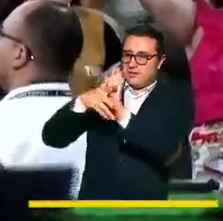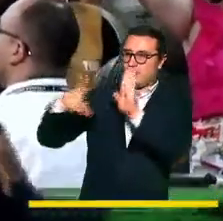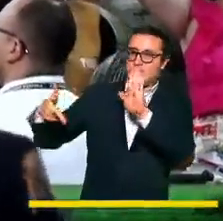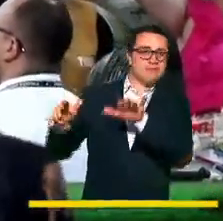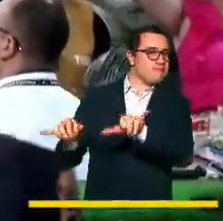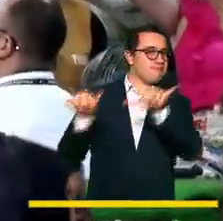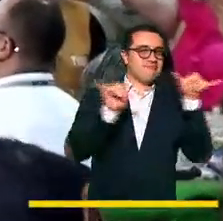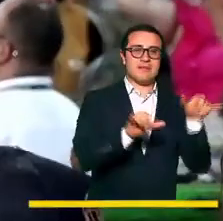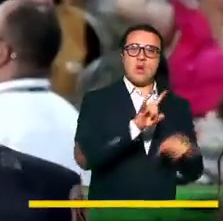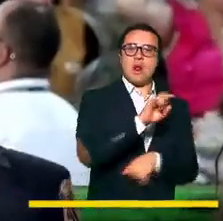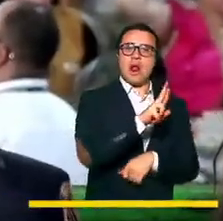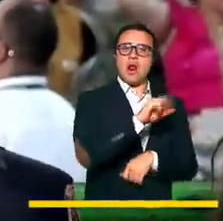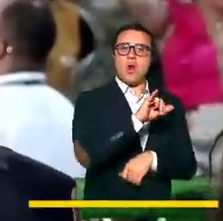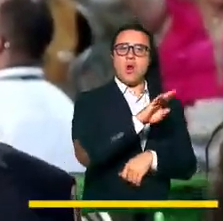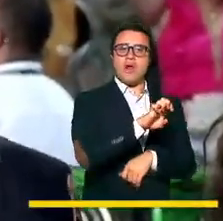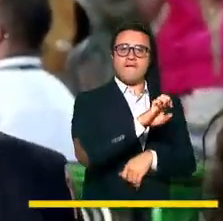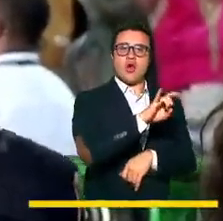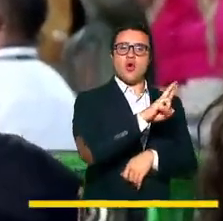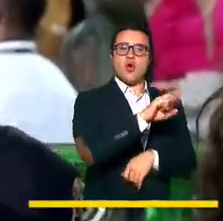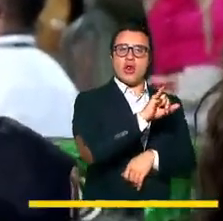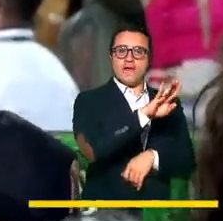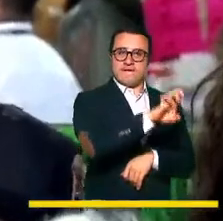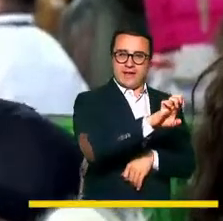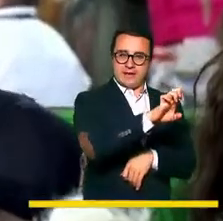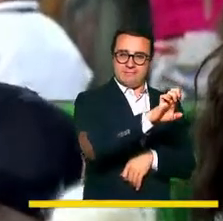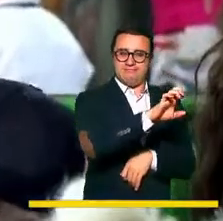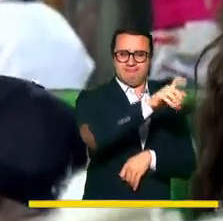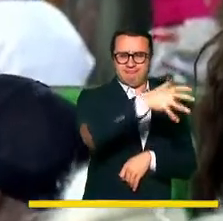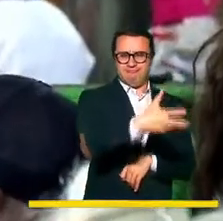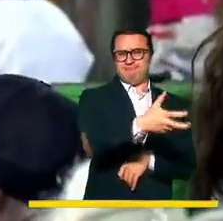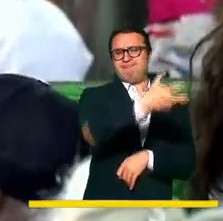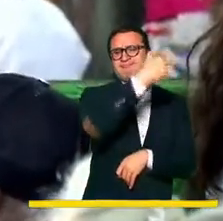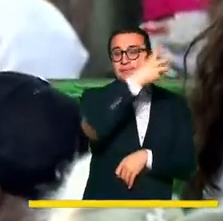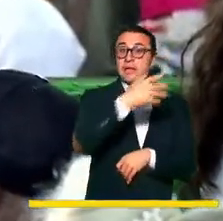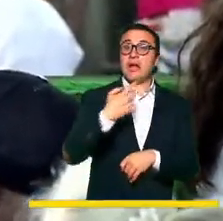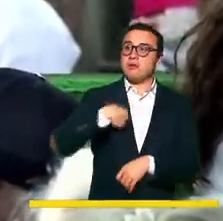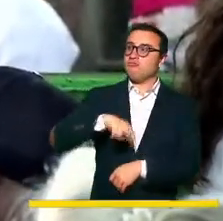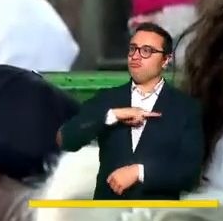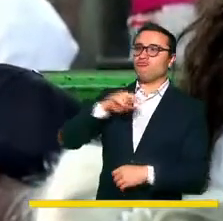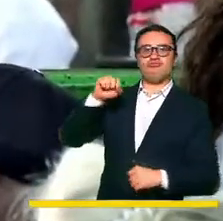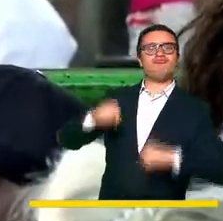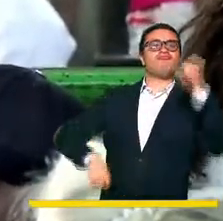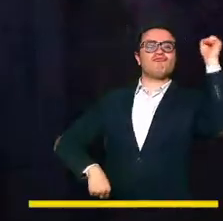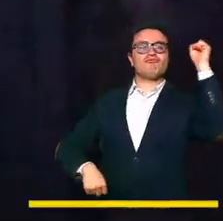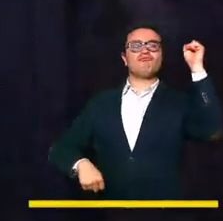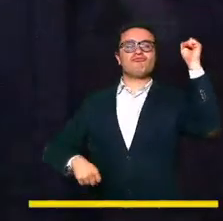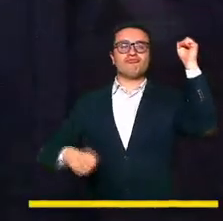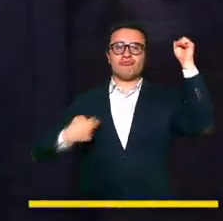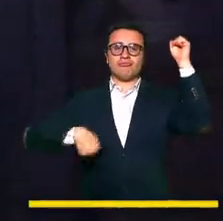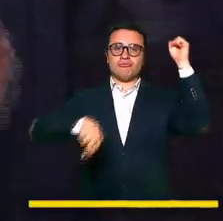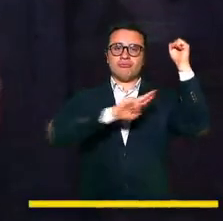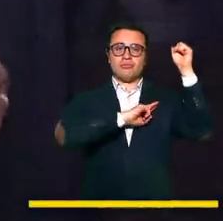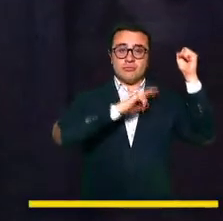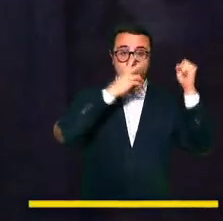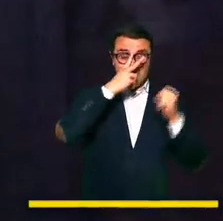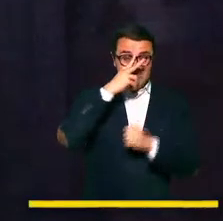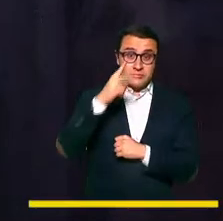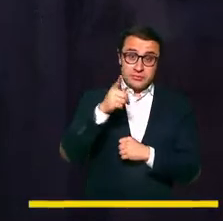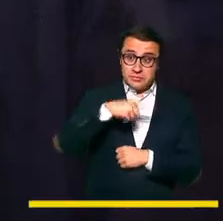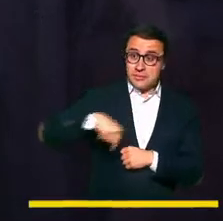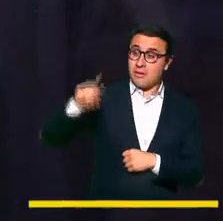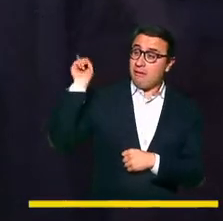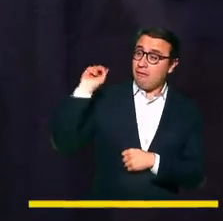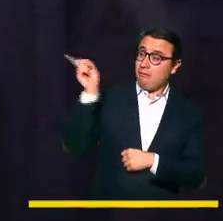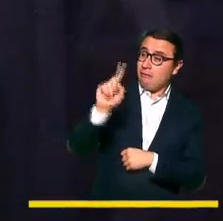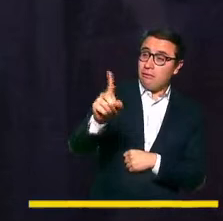Rafael Uribe Uribe, tuvimos éxito. Los que no, todo un siglo tratando de